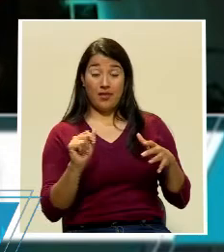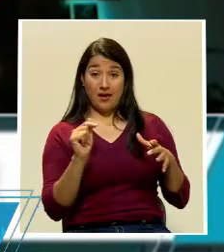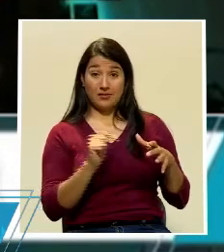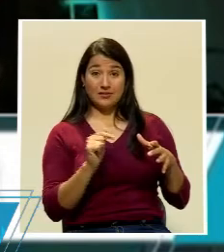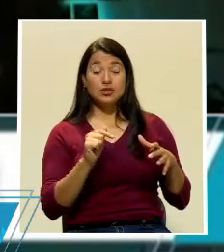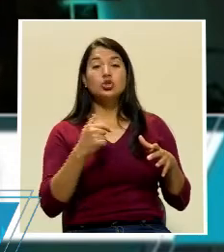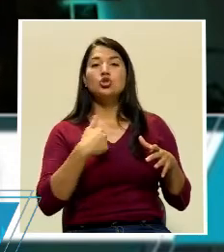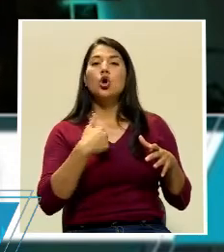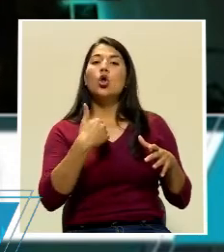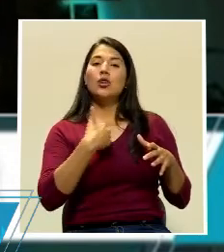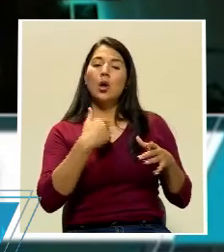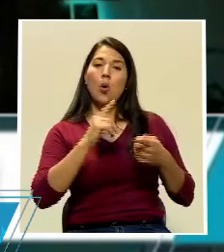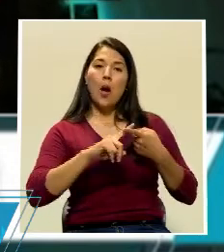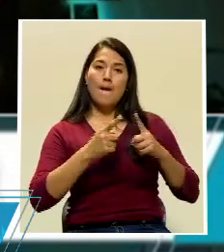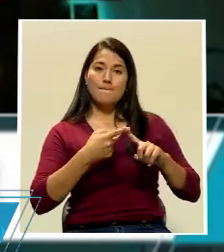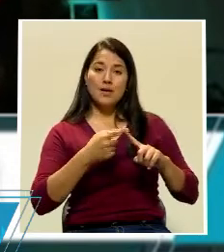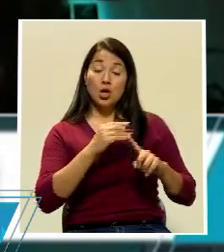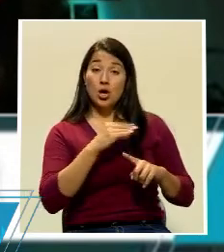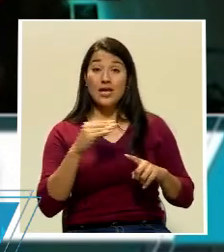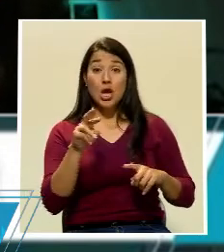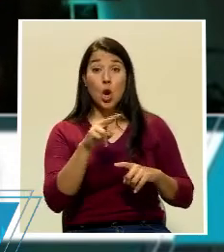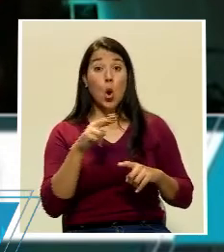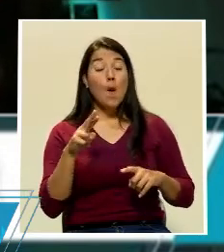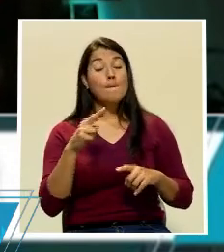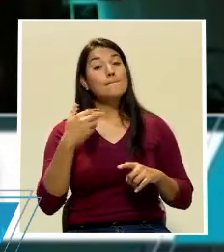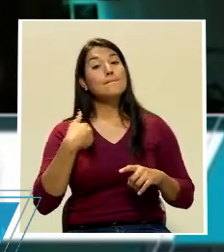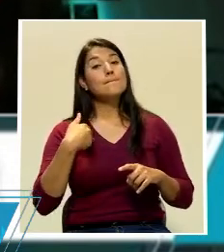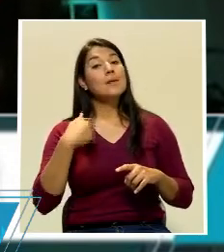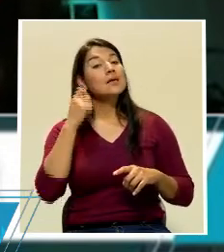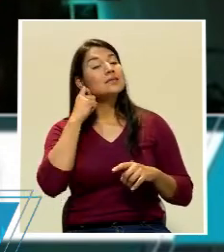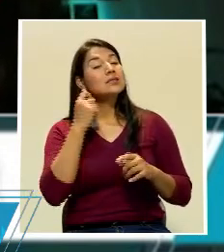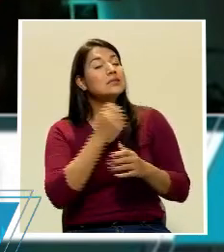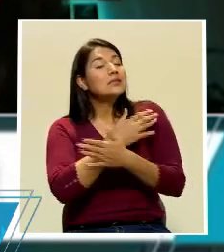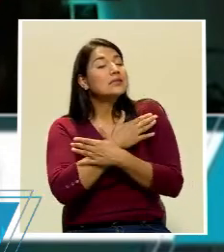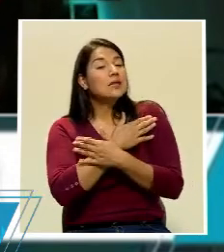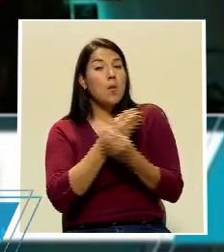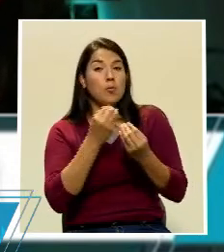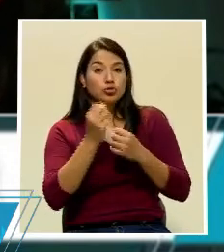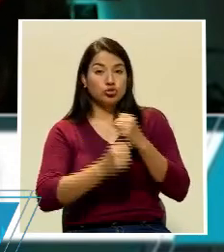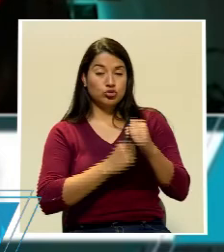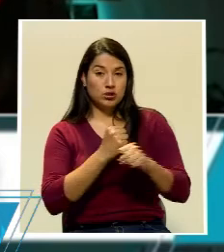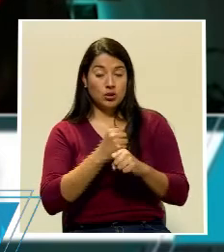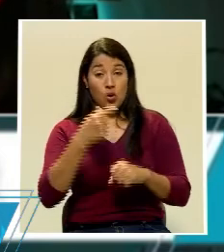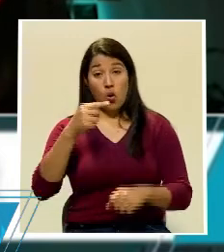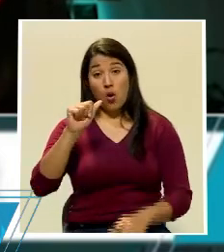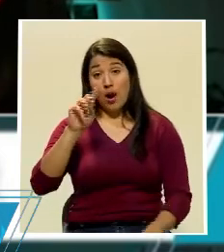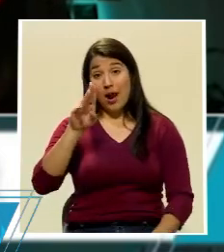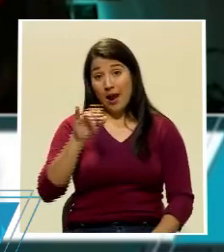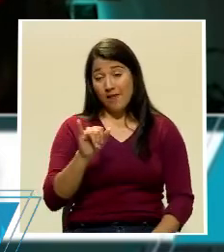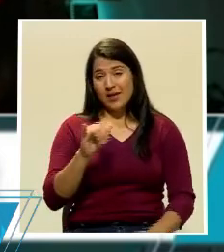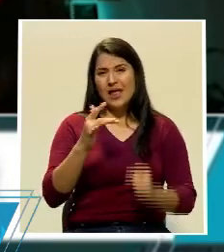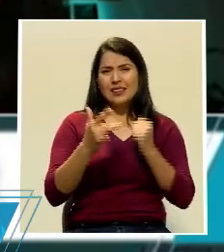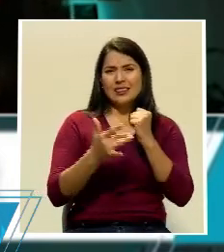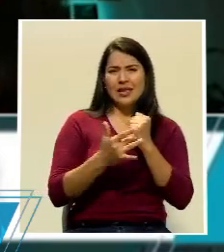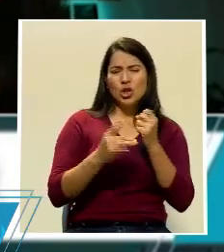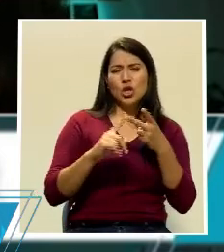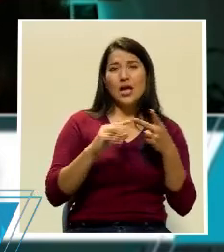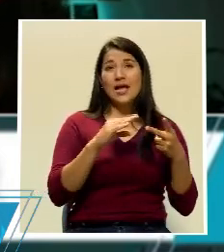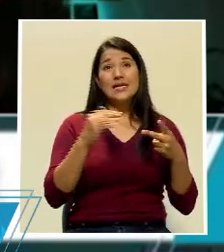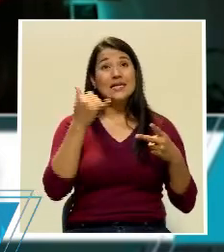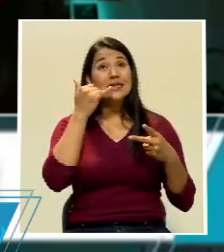Nómada tengo amigos y colegas muy queridos de muchos años. Gaby, la tecnología y los